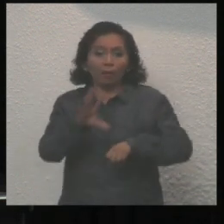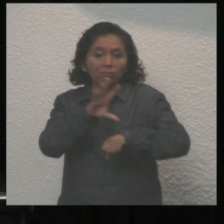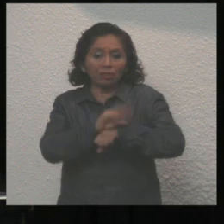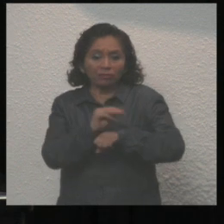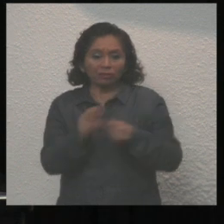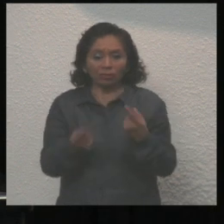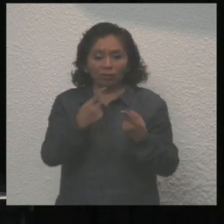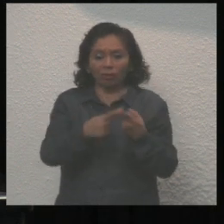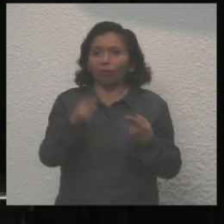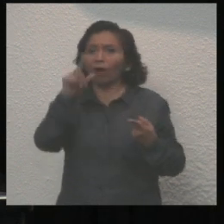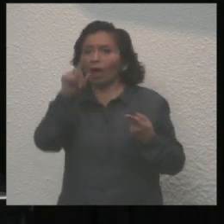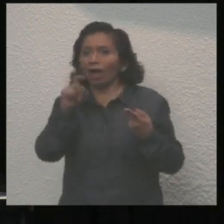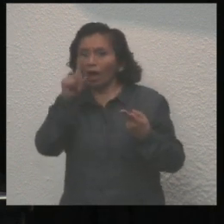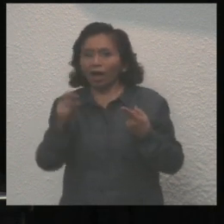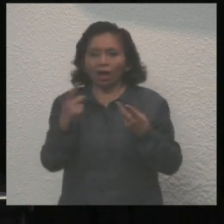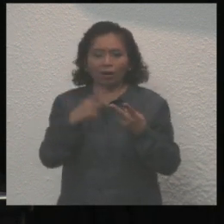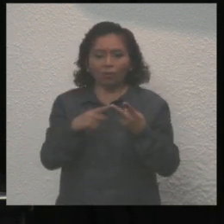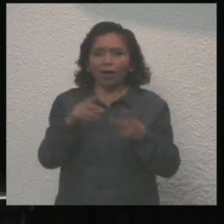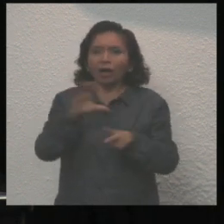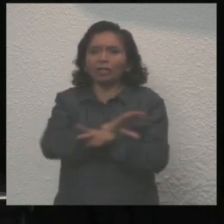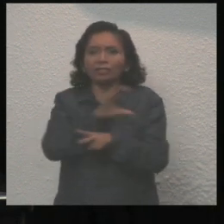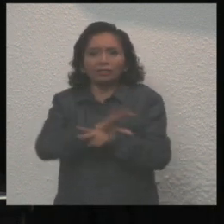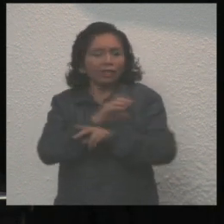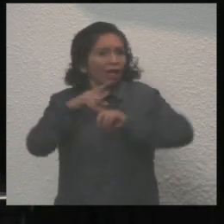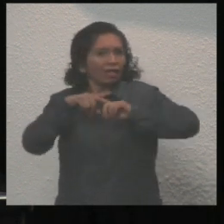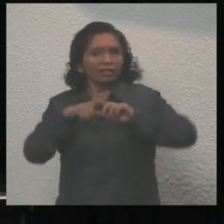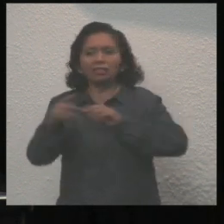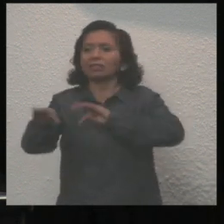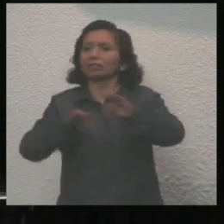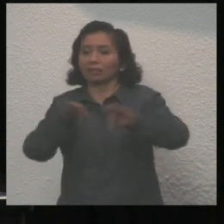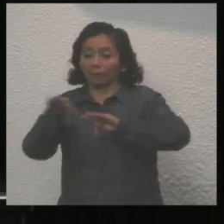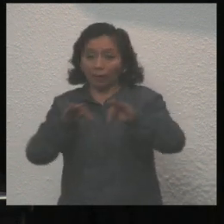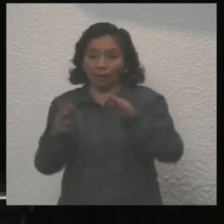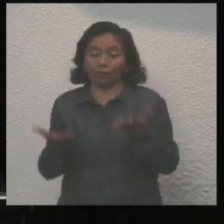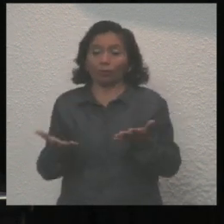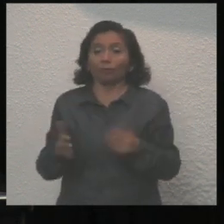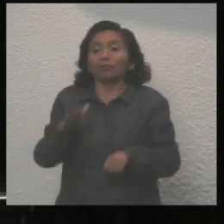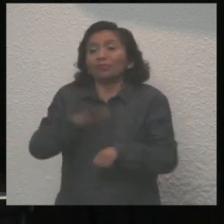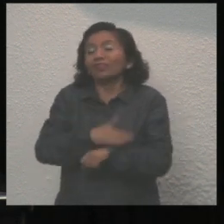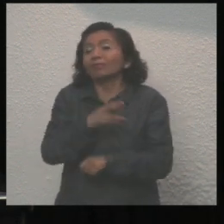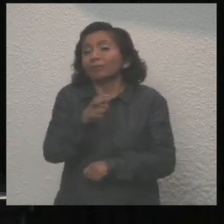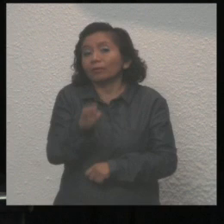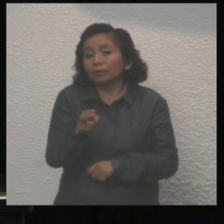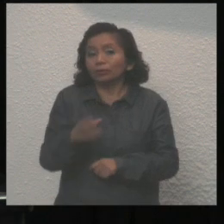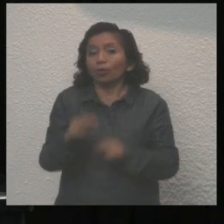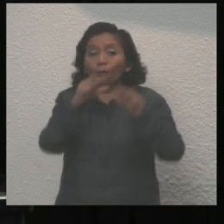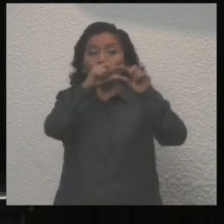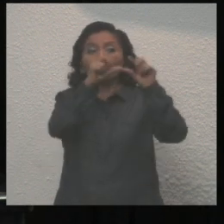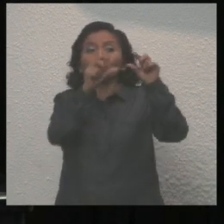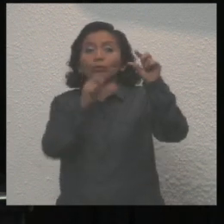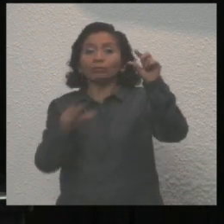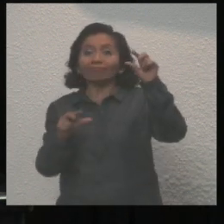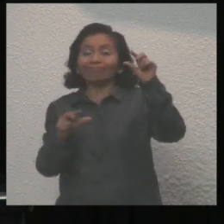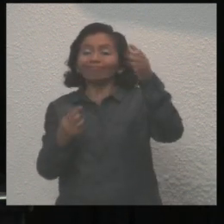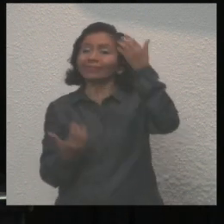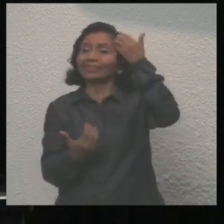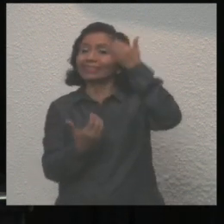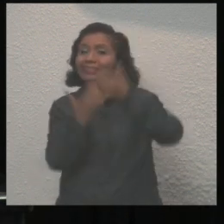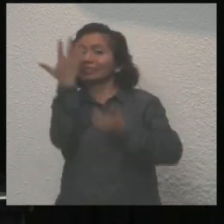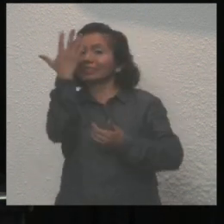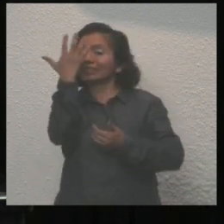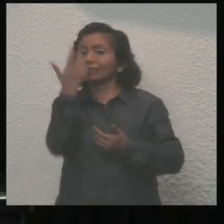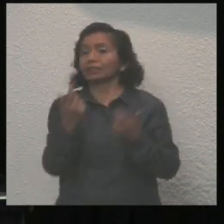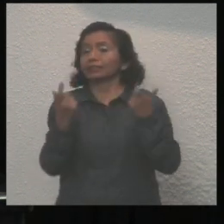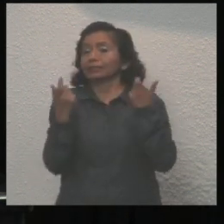agua, servicios, materias primas y fuerza de trabajo, por lo que a la postre a la nación le sale más caro el caldo que